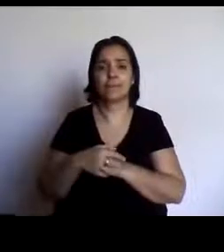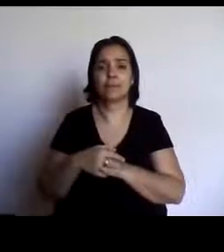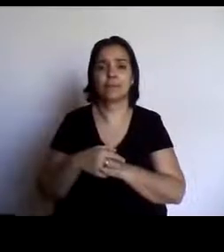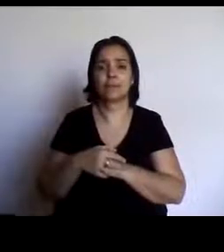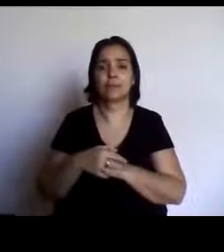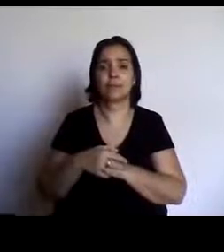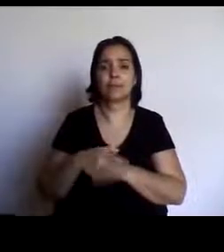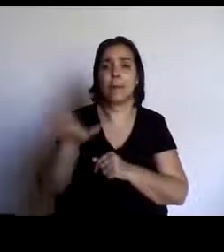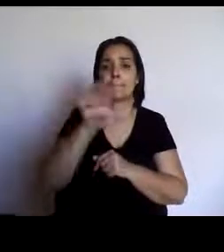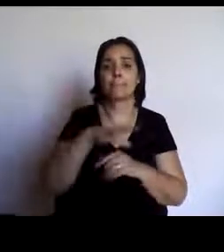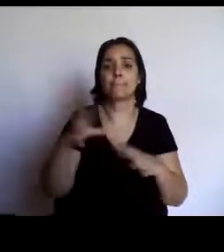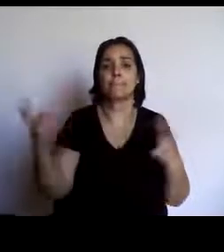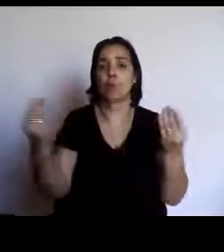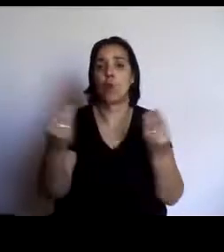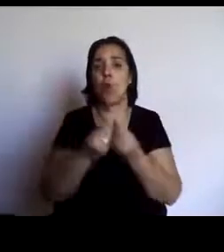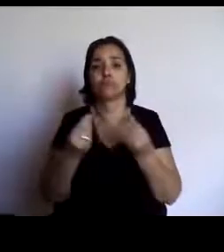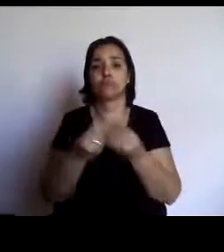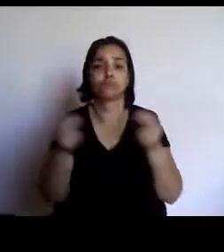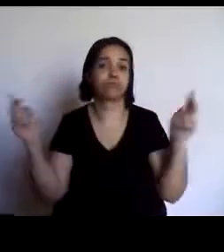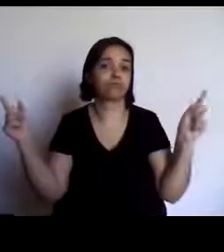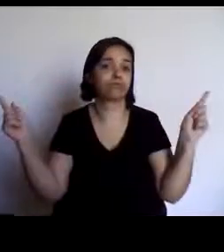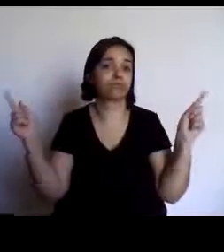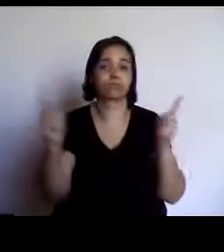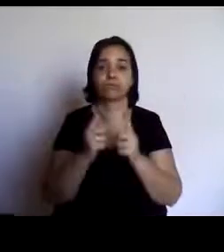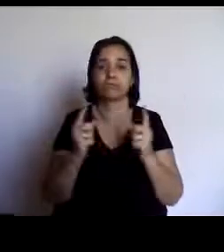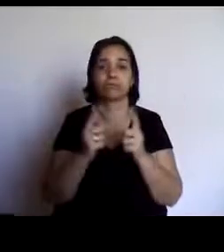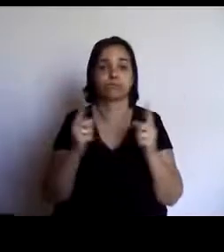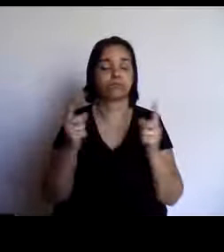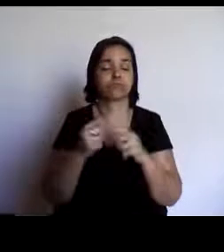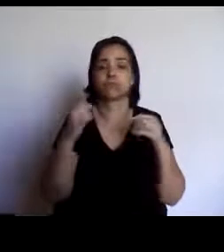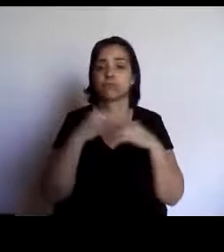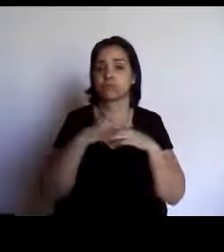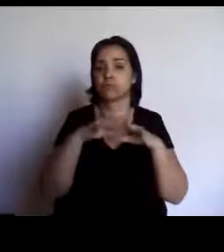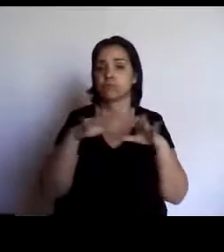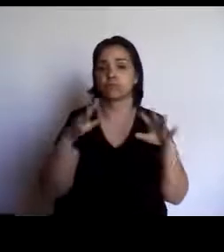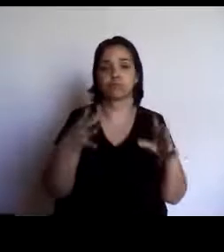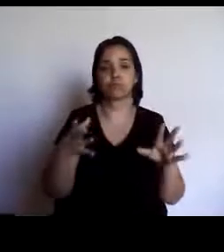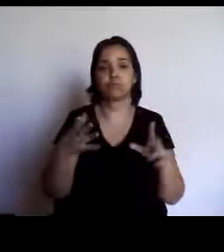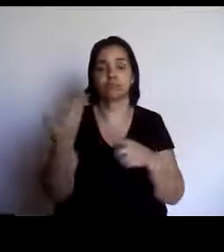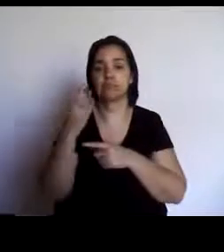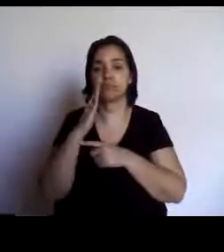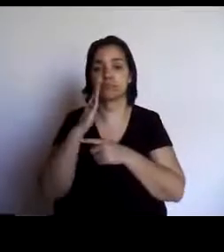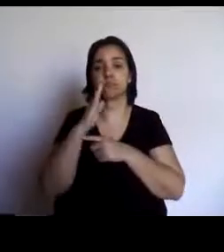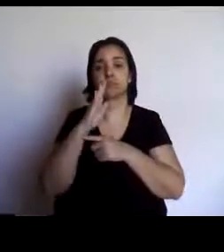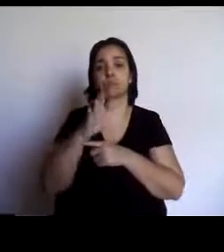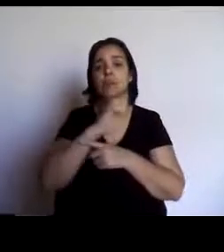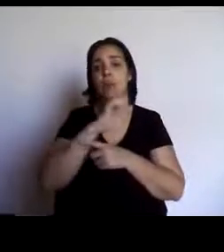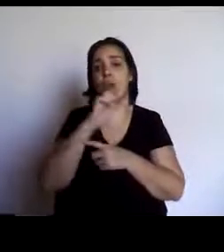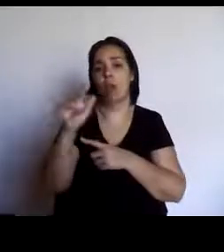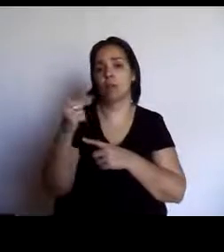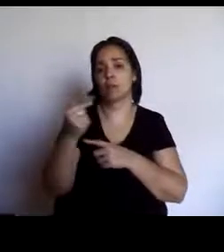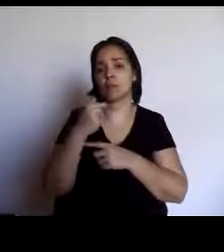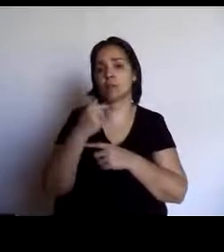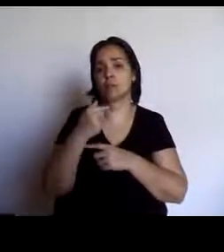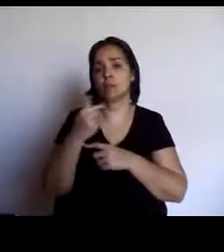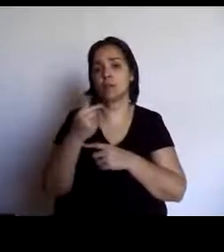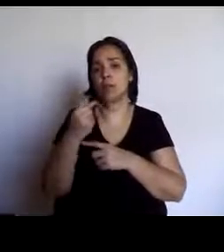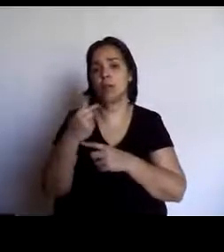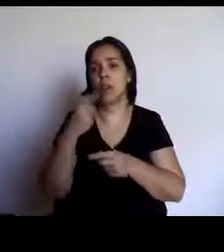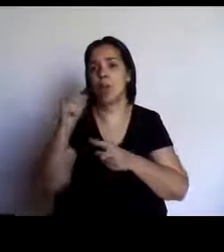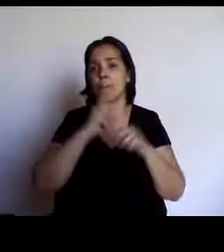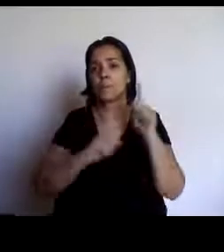espacios comunes, encuentros en los que poder transmitir a representantes de las instituciones europeas cuáles